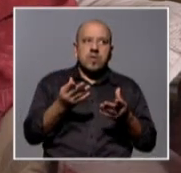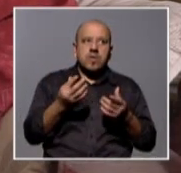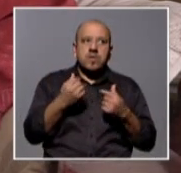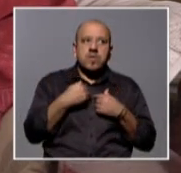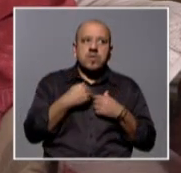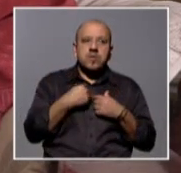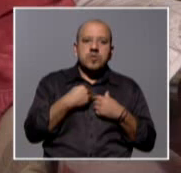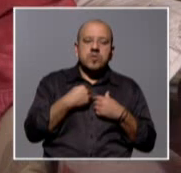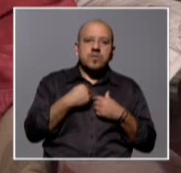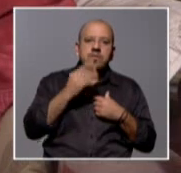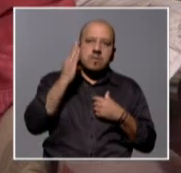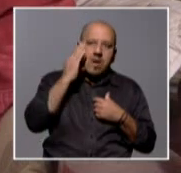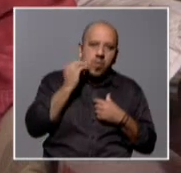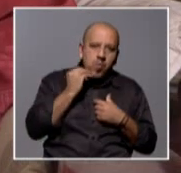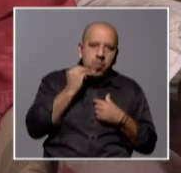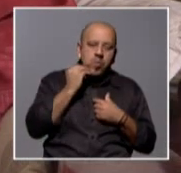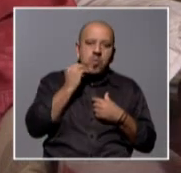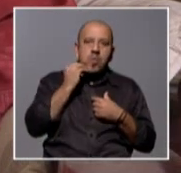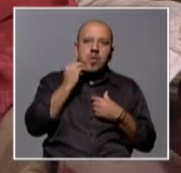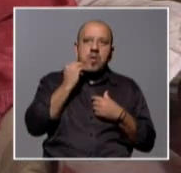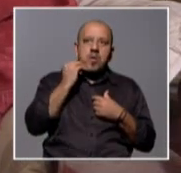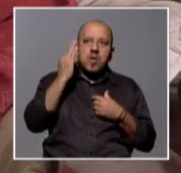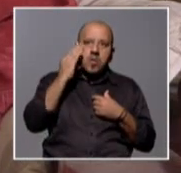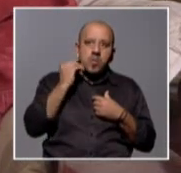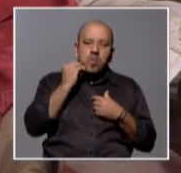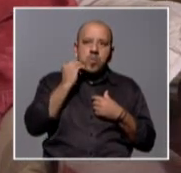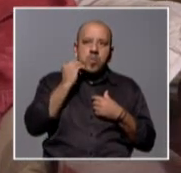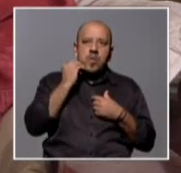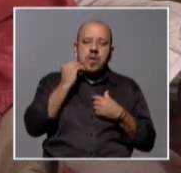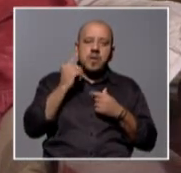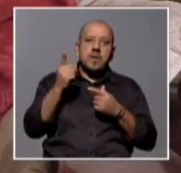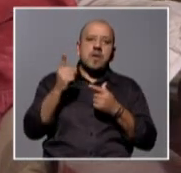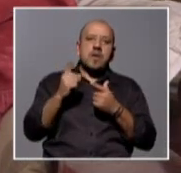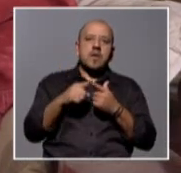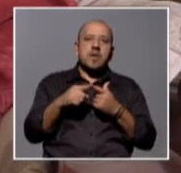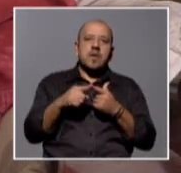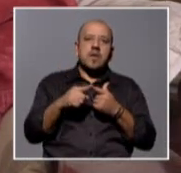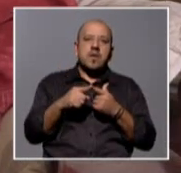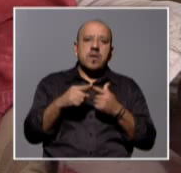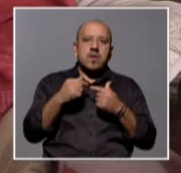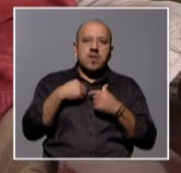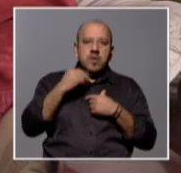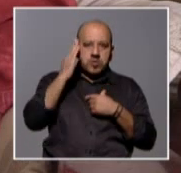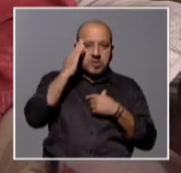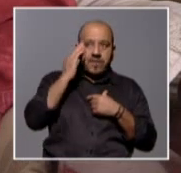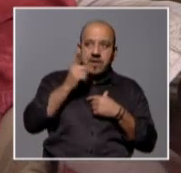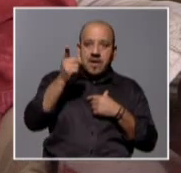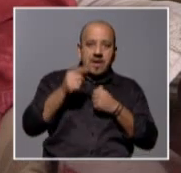tenía a mi abuela, que estaba en la pareja actual de ella, que yo sabía que él no era mi